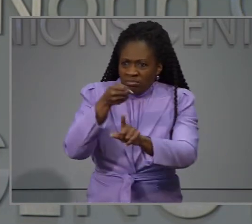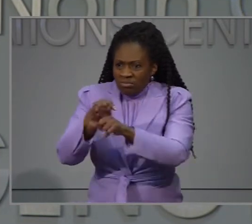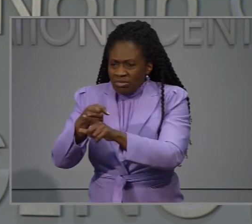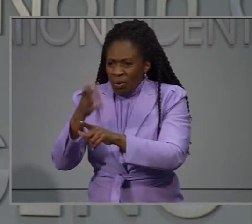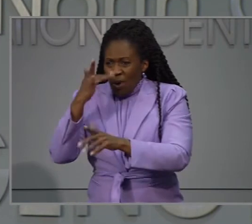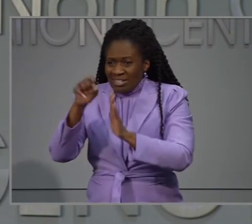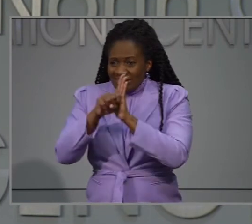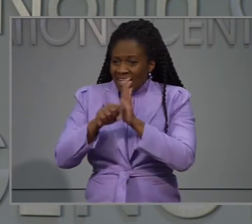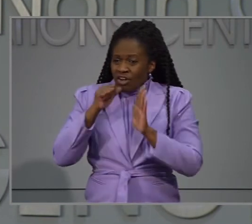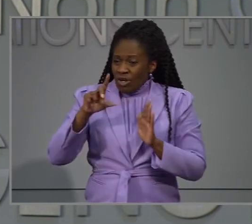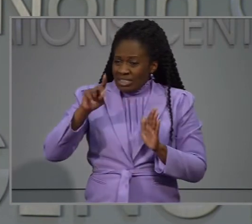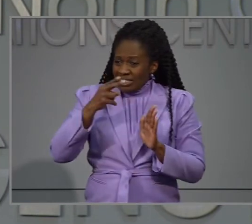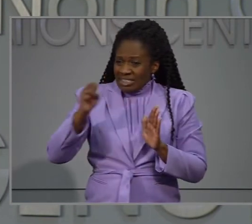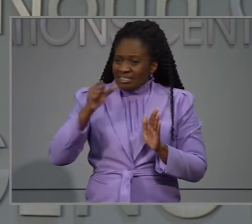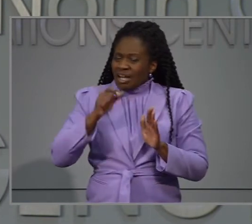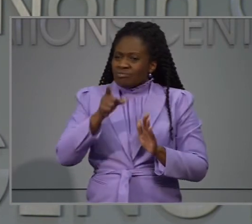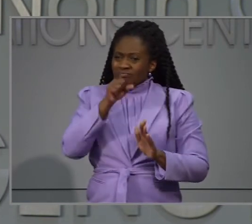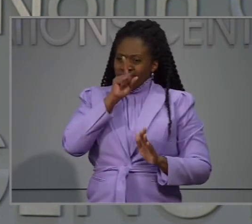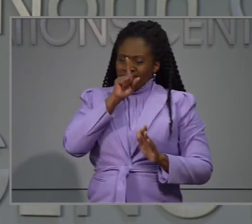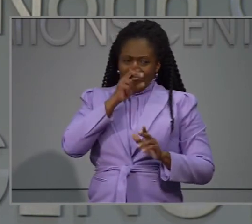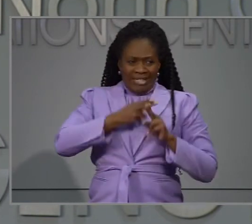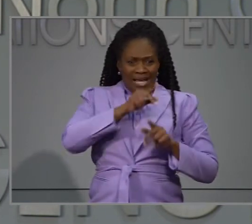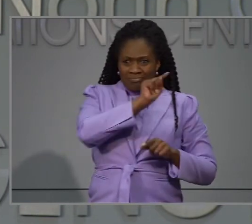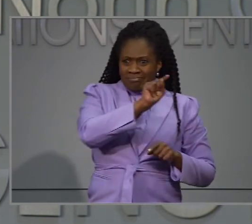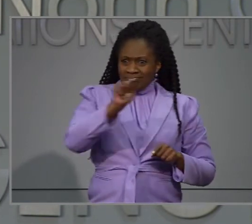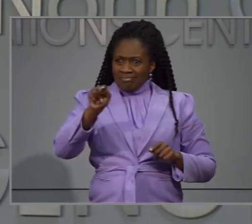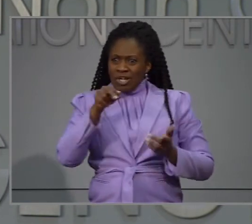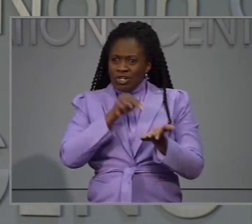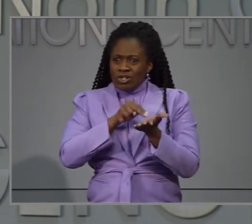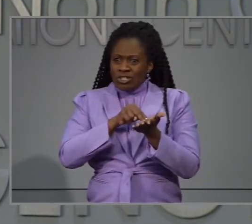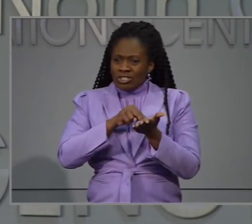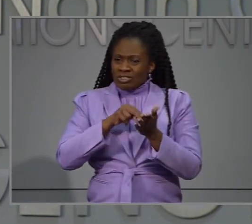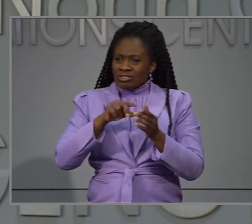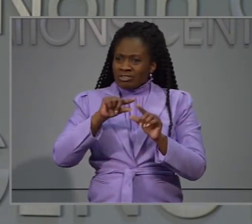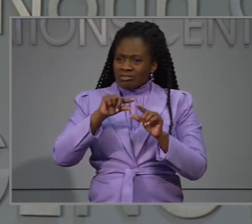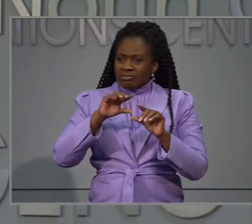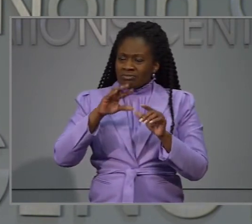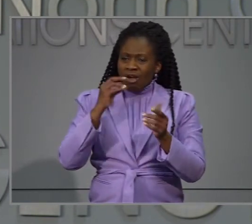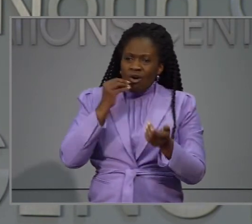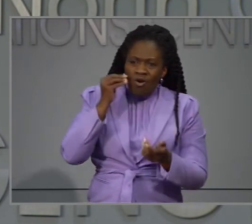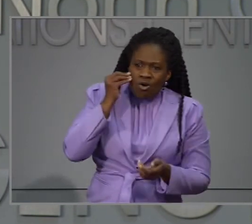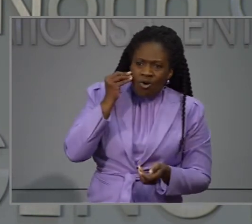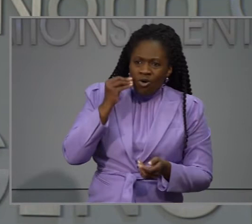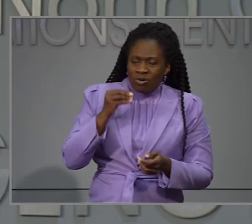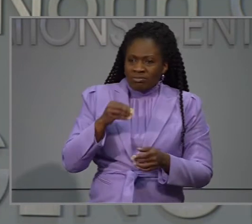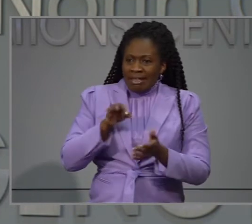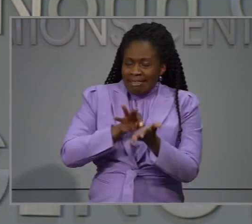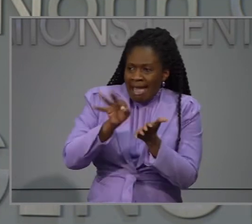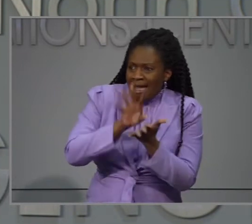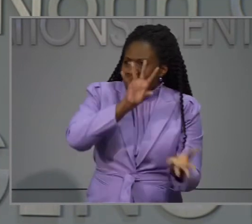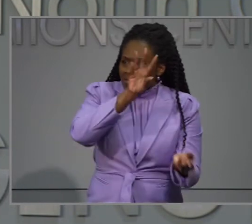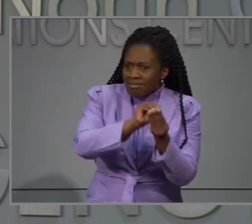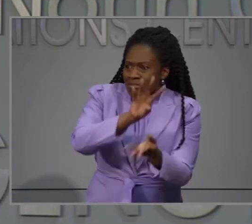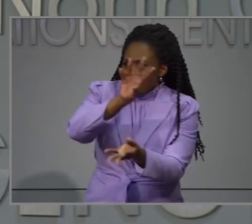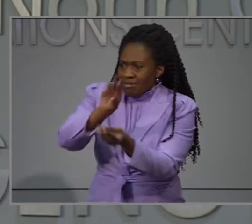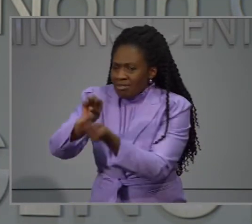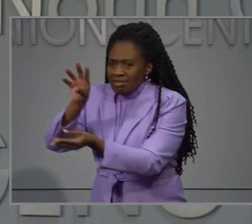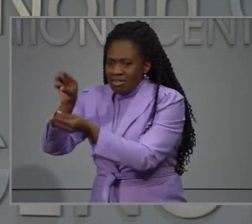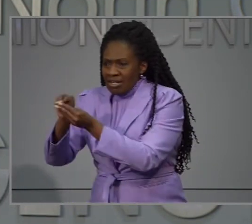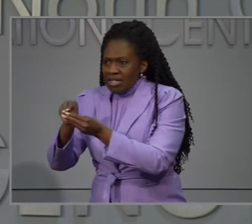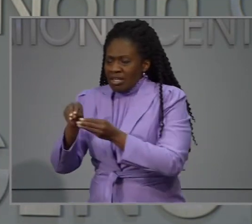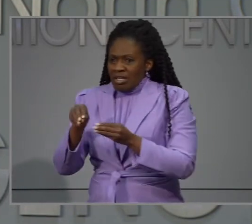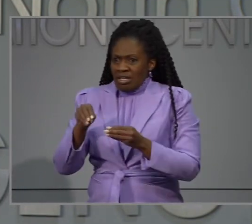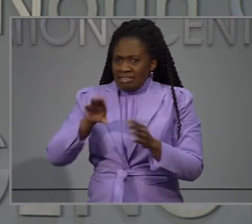por qué de hh y si no está dando a conocer los nombres de los asilos y muertes